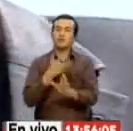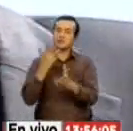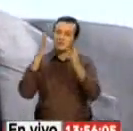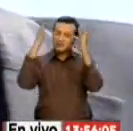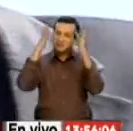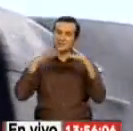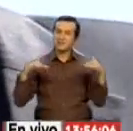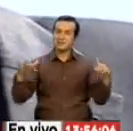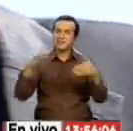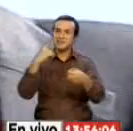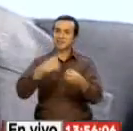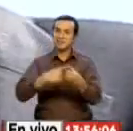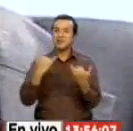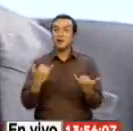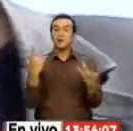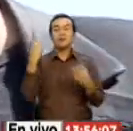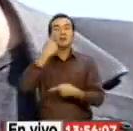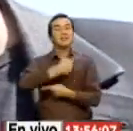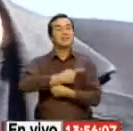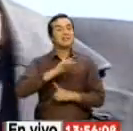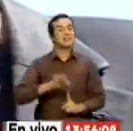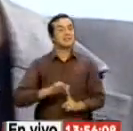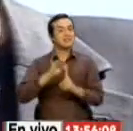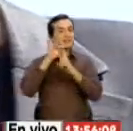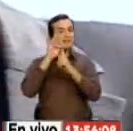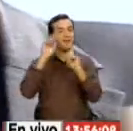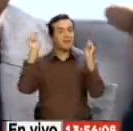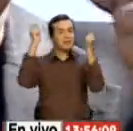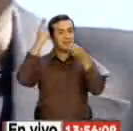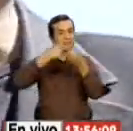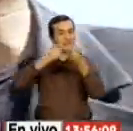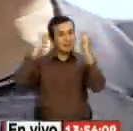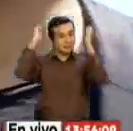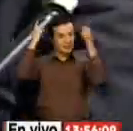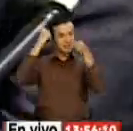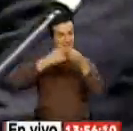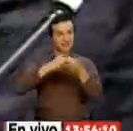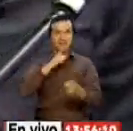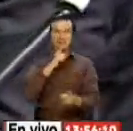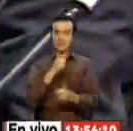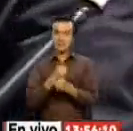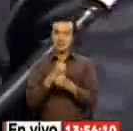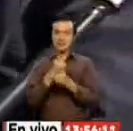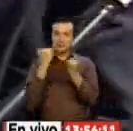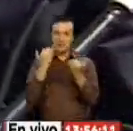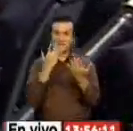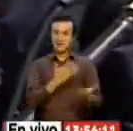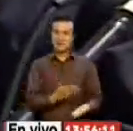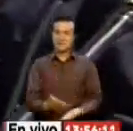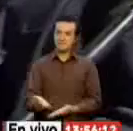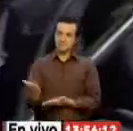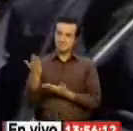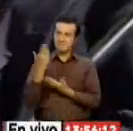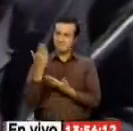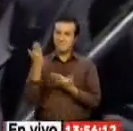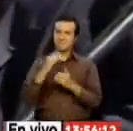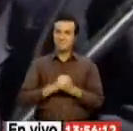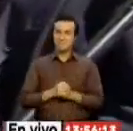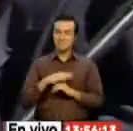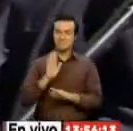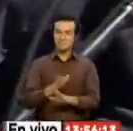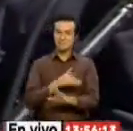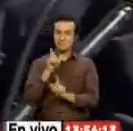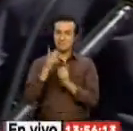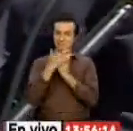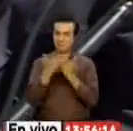a la carita de Dios, en este día tan especial que se viene en nuestras fiestas de Quito. ¡Que viva Quito! Muy bien, Juan, ¿qué te parece entonces si les dejo con nuestro